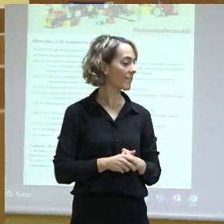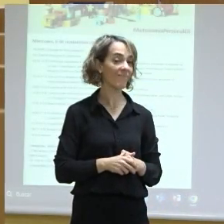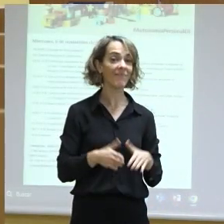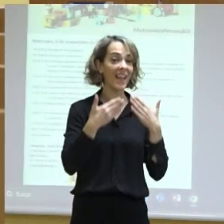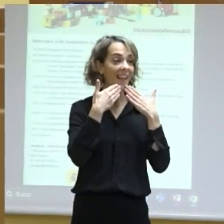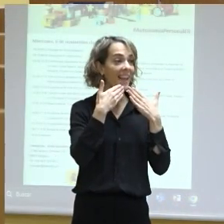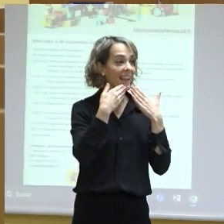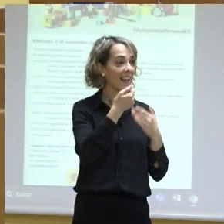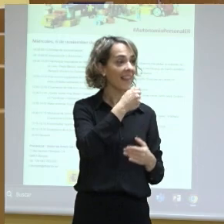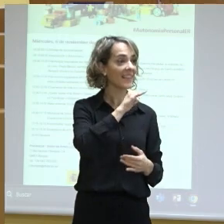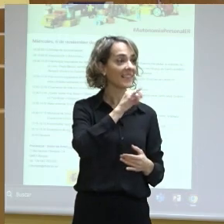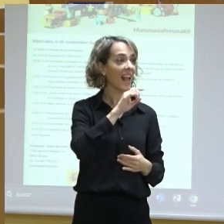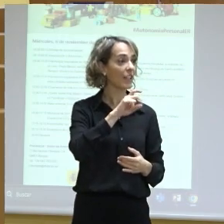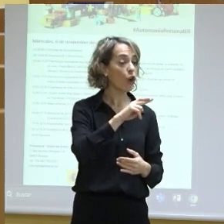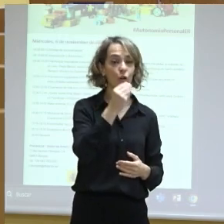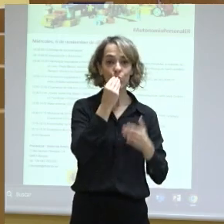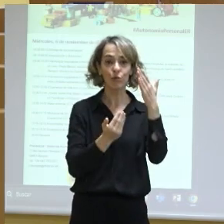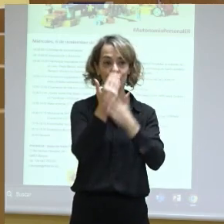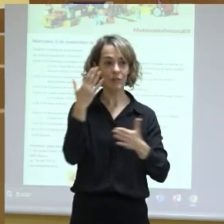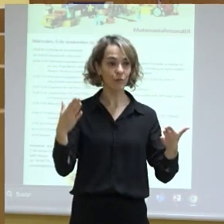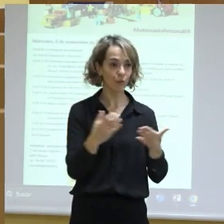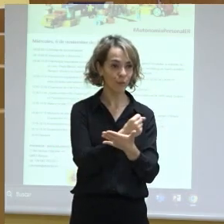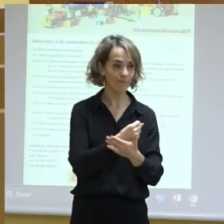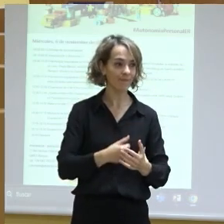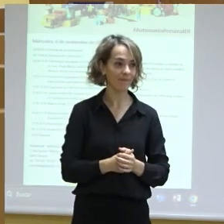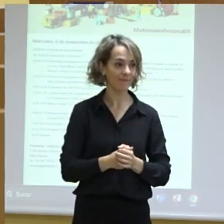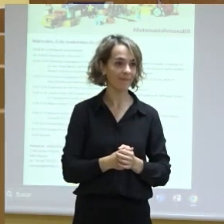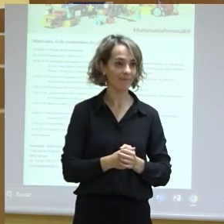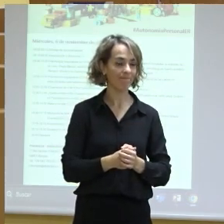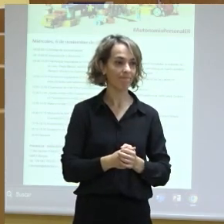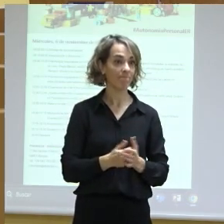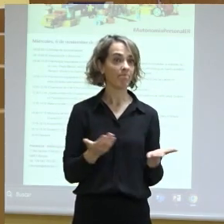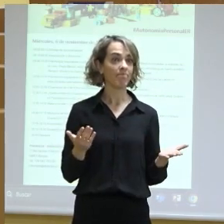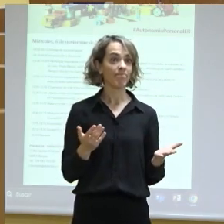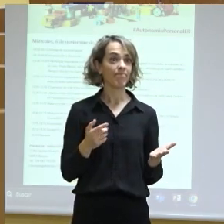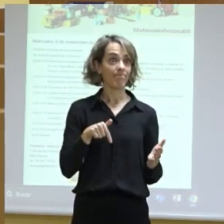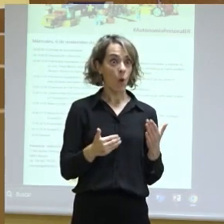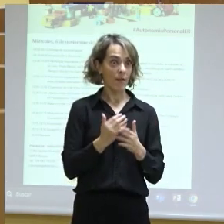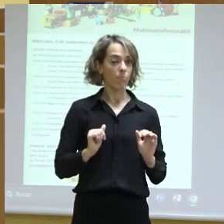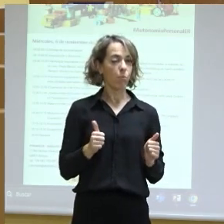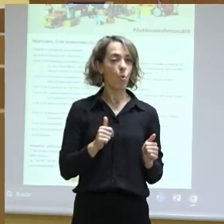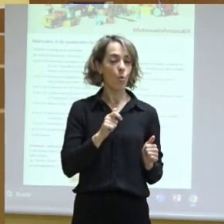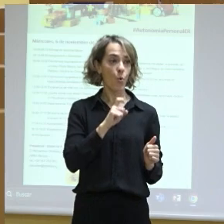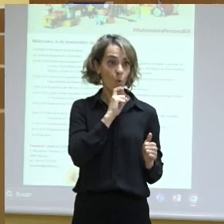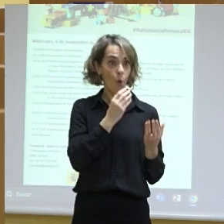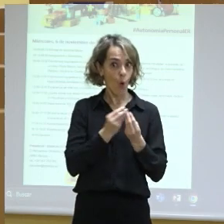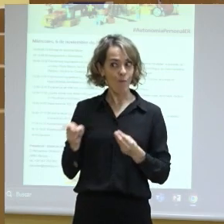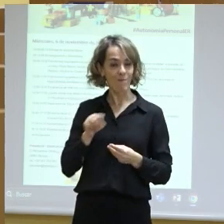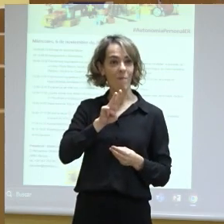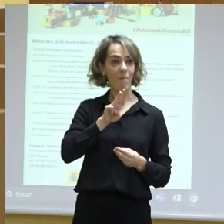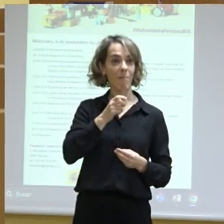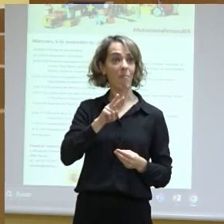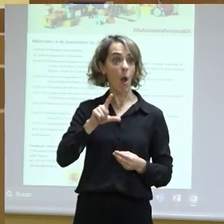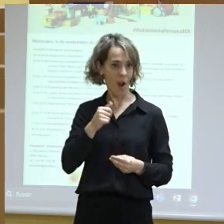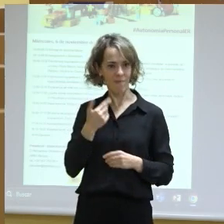Gracias, Aitor. Buenos días a todos. Vamos a iniciar el día con Paula, y os la voy a